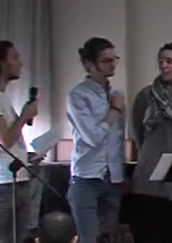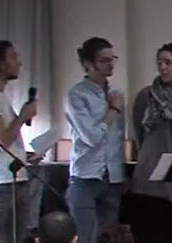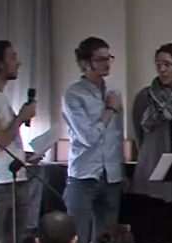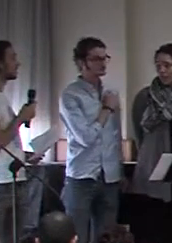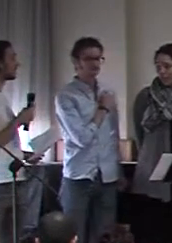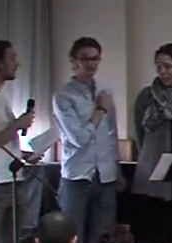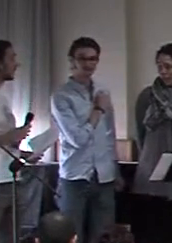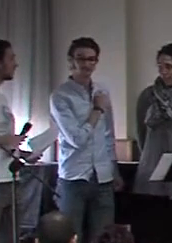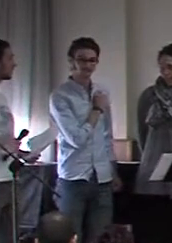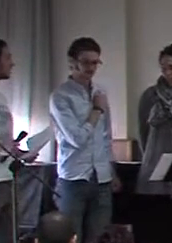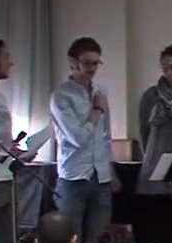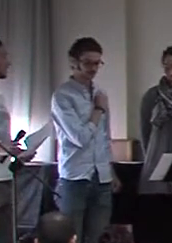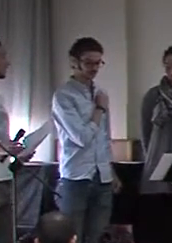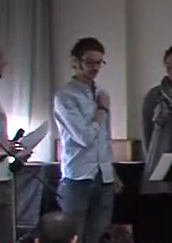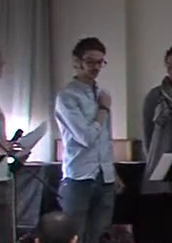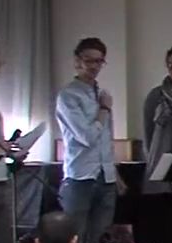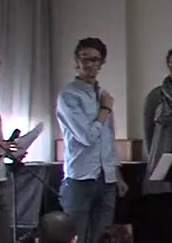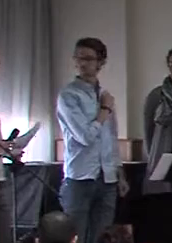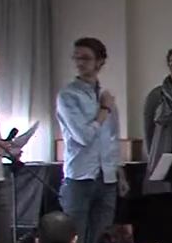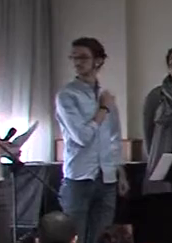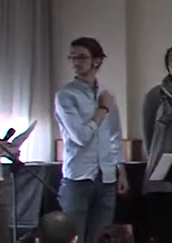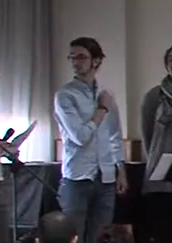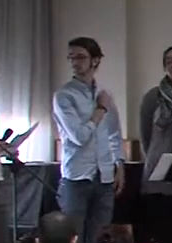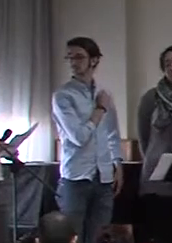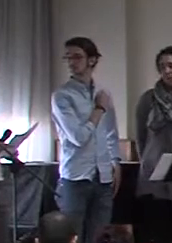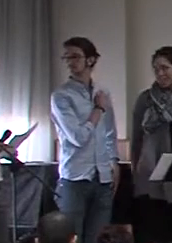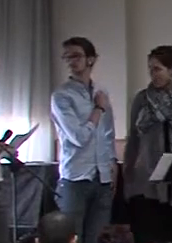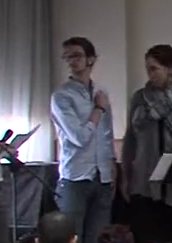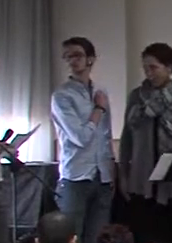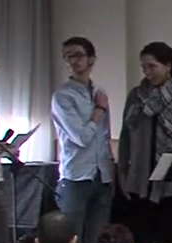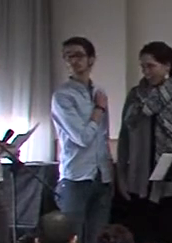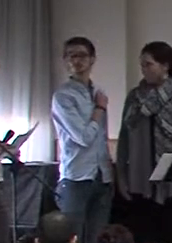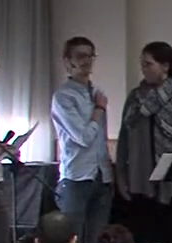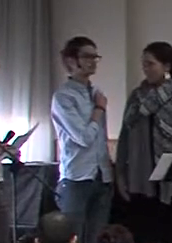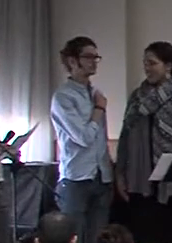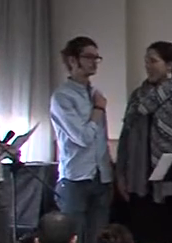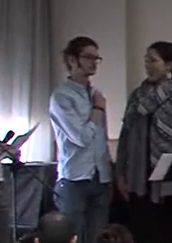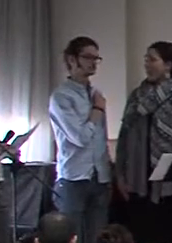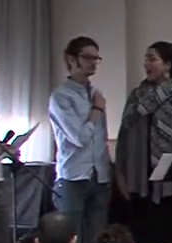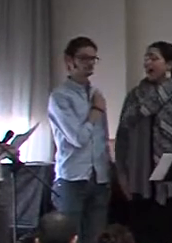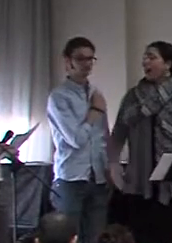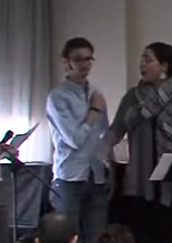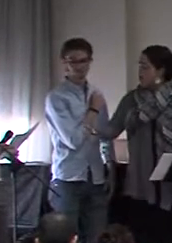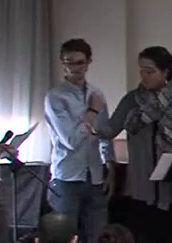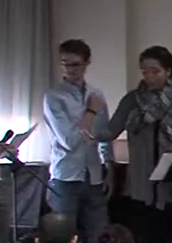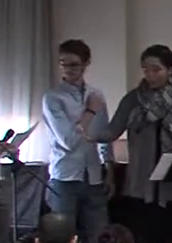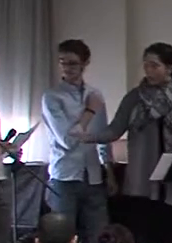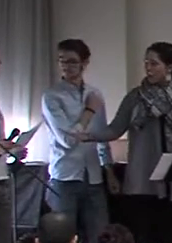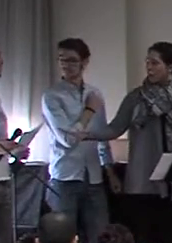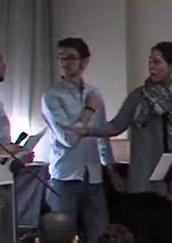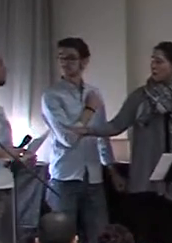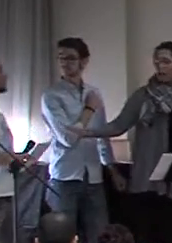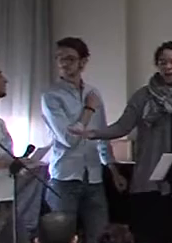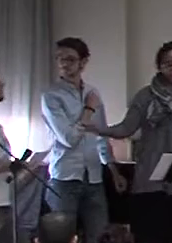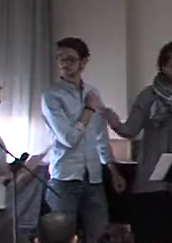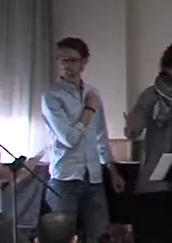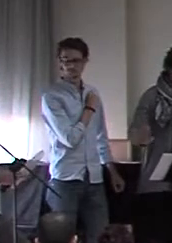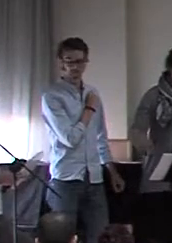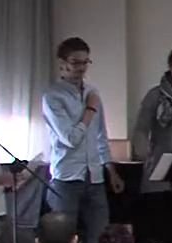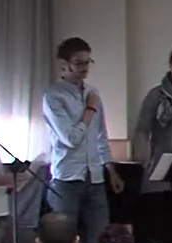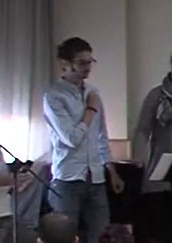esta suerte, oh, espere, confía, porque no